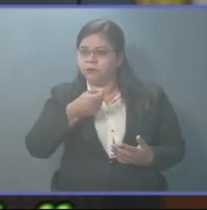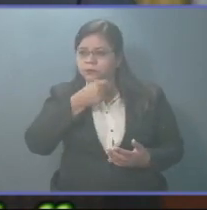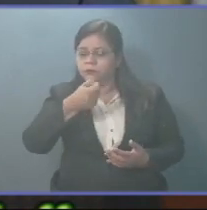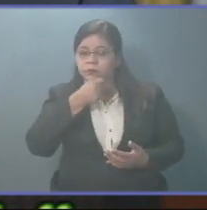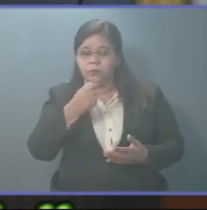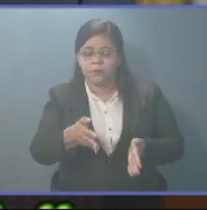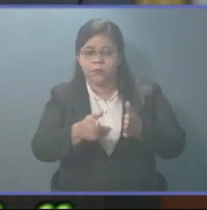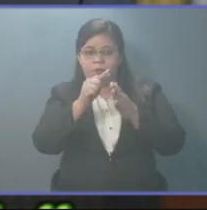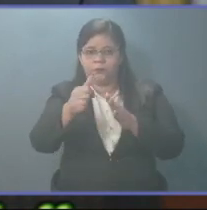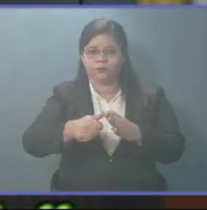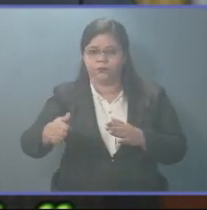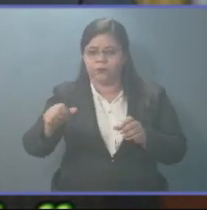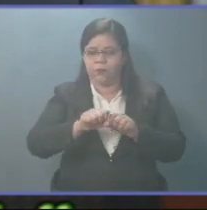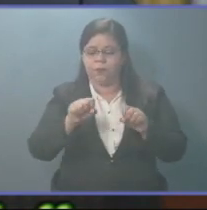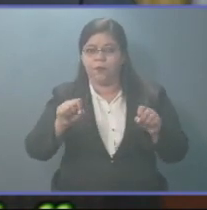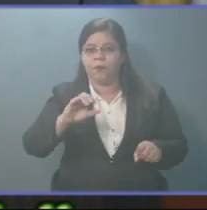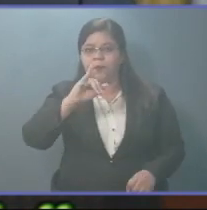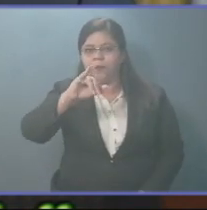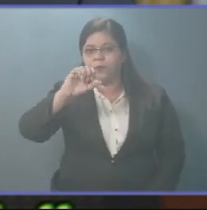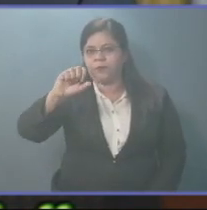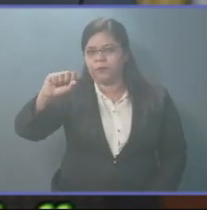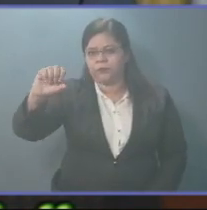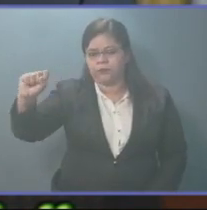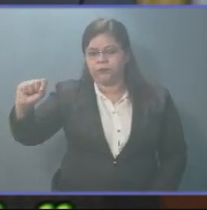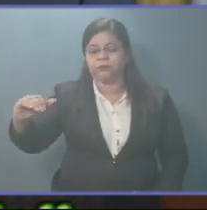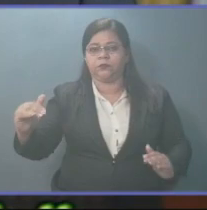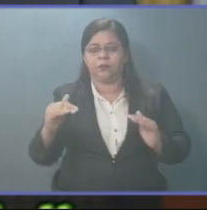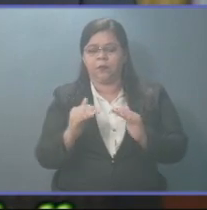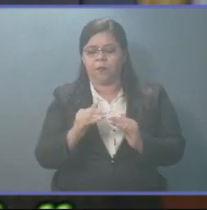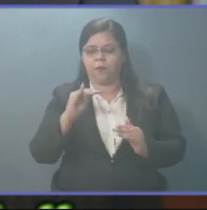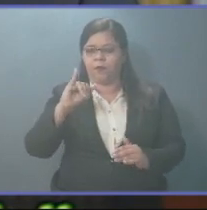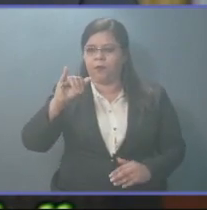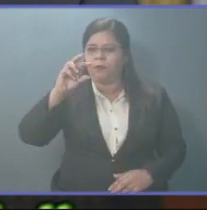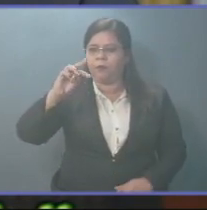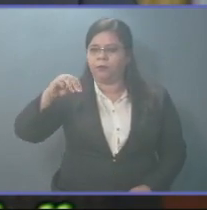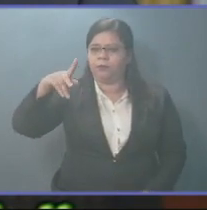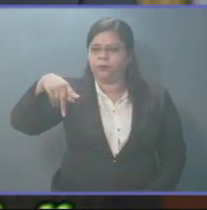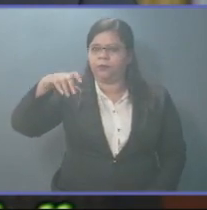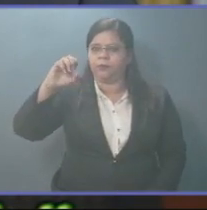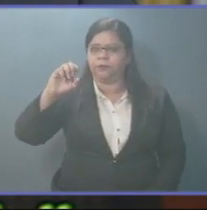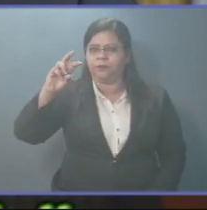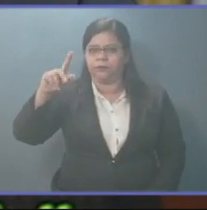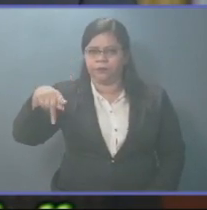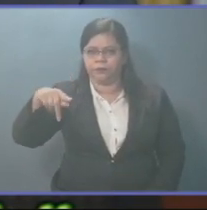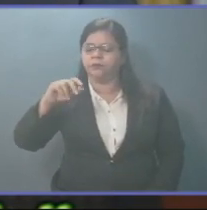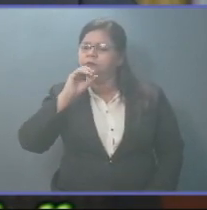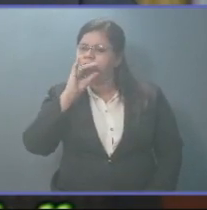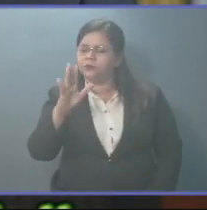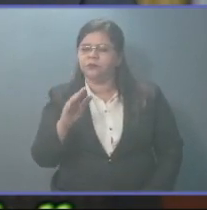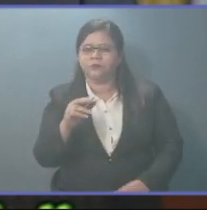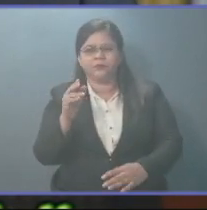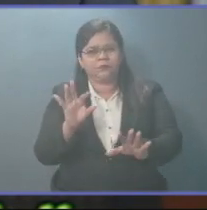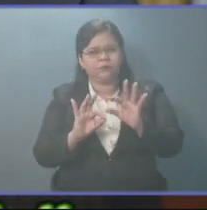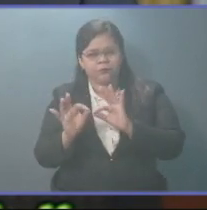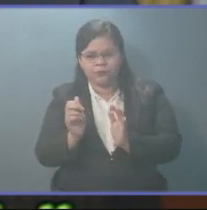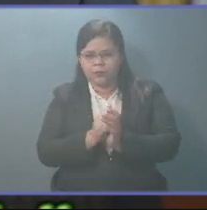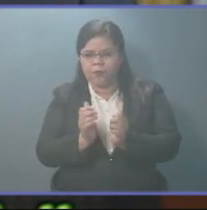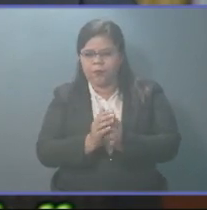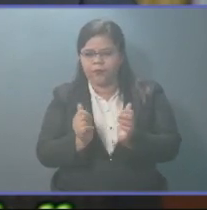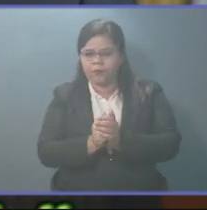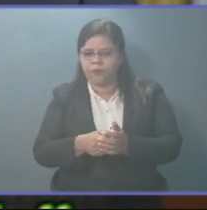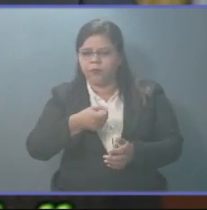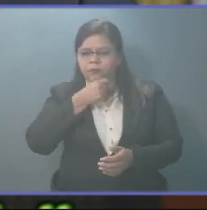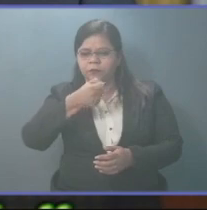del Instituto Salvadoreño del Seguro Social y del INPEP presenta inconsistencias en relación a la base de datos de